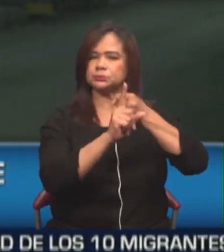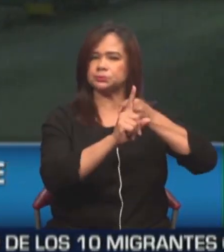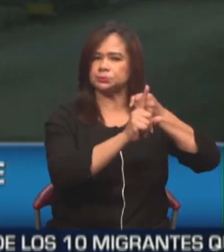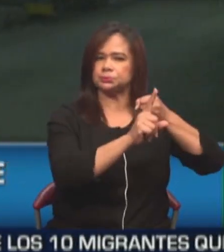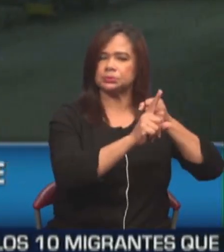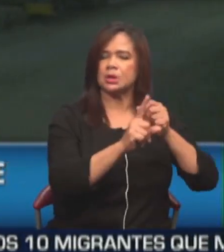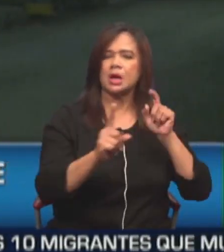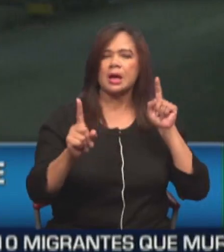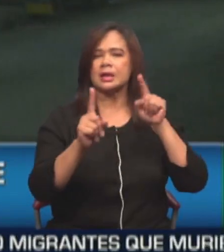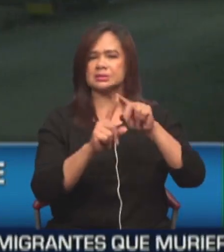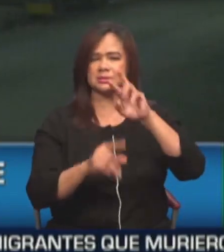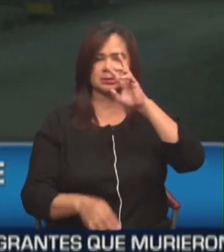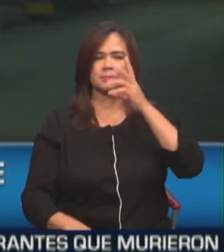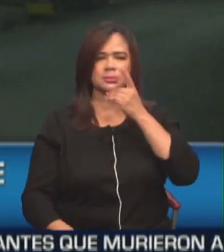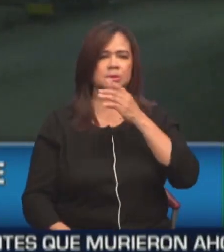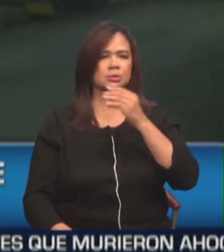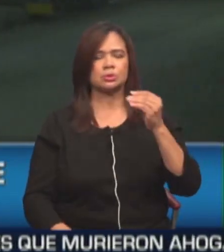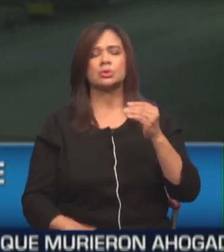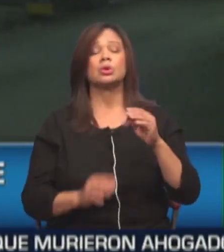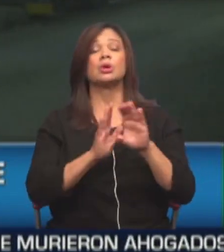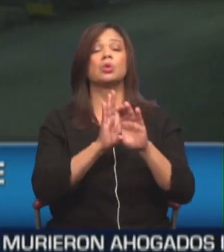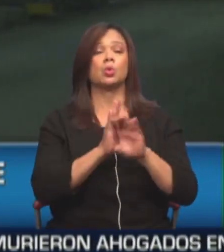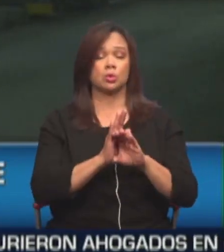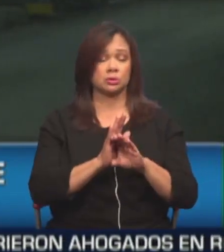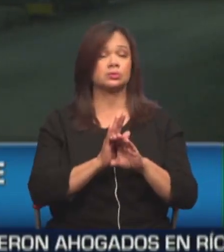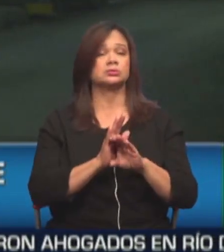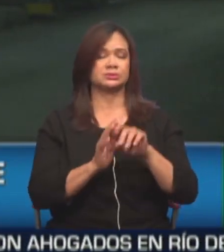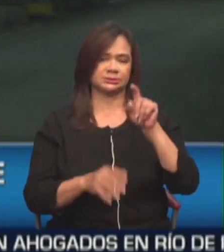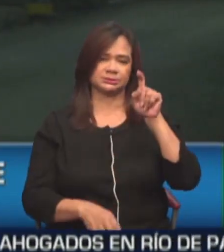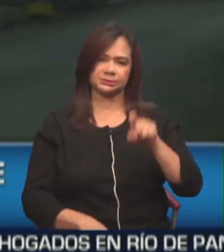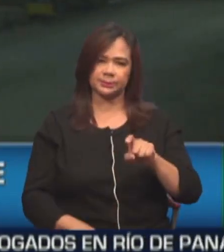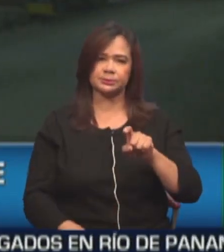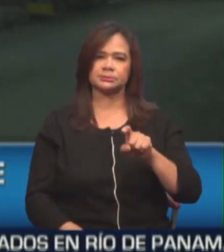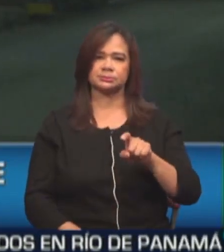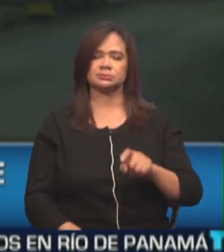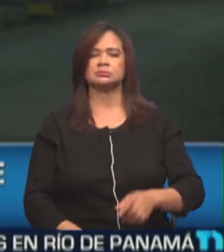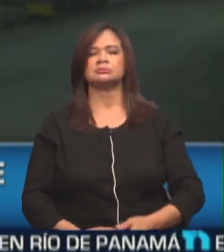lograr que la República Dominicana tenga el código penal que merecen sus ciudadanos.